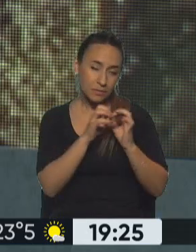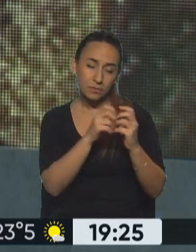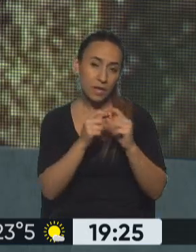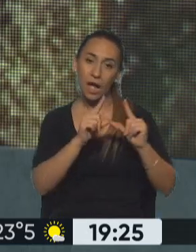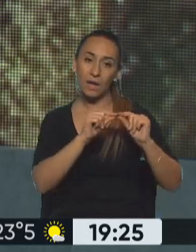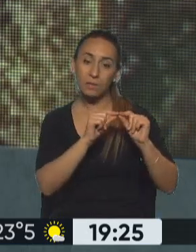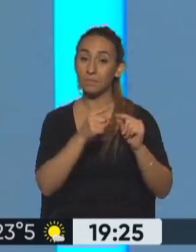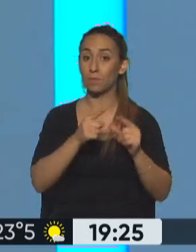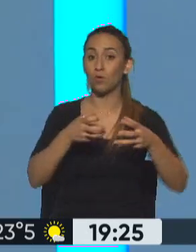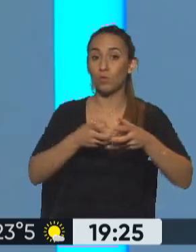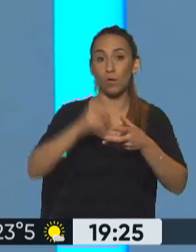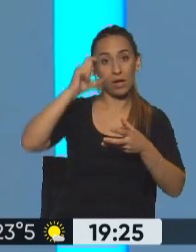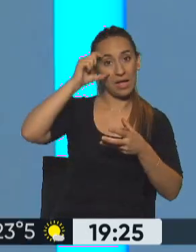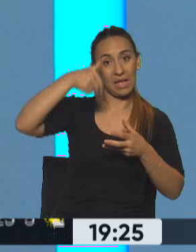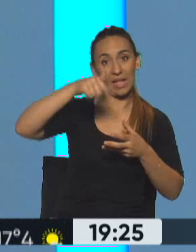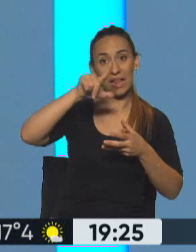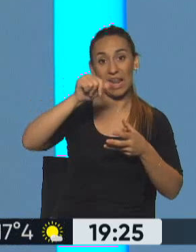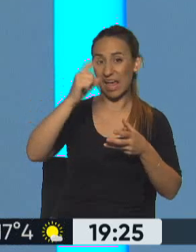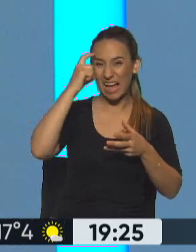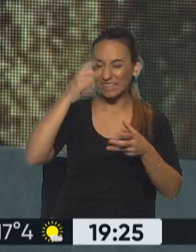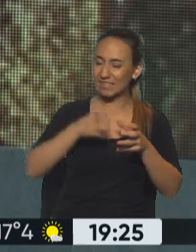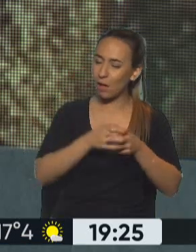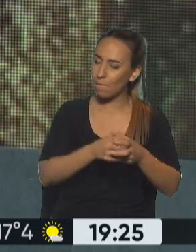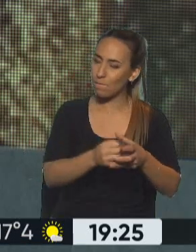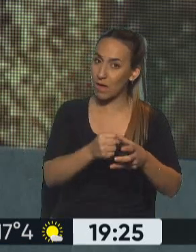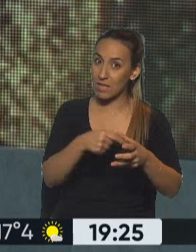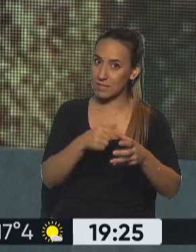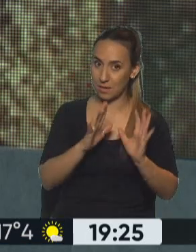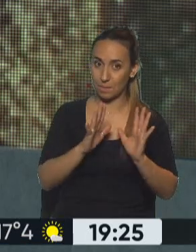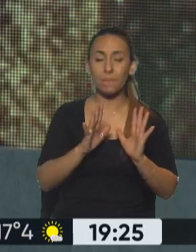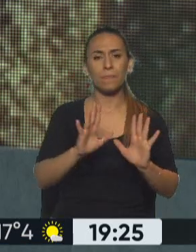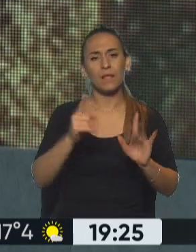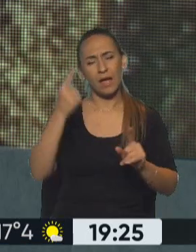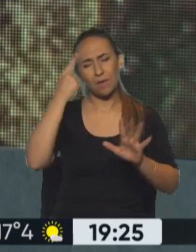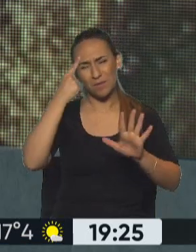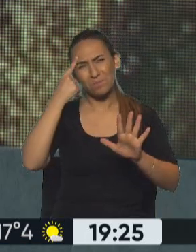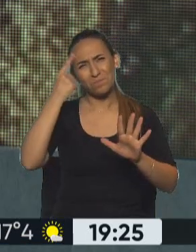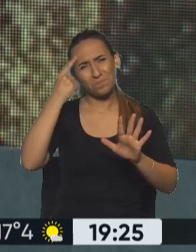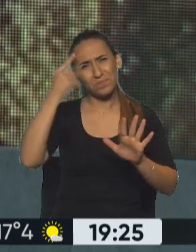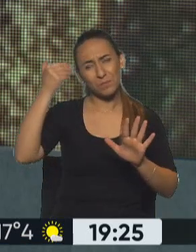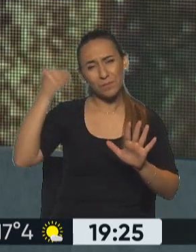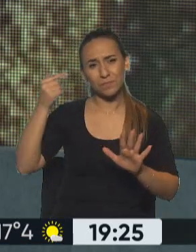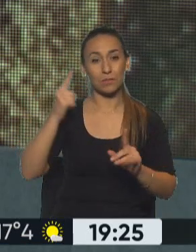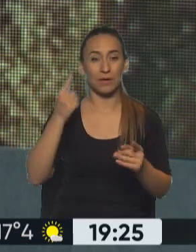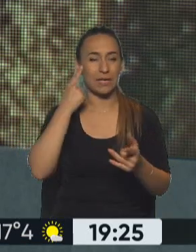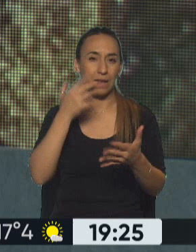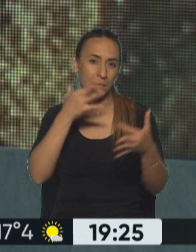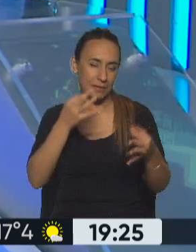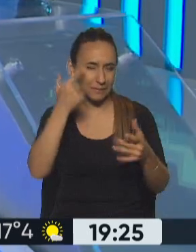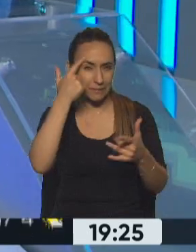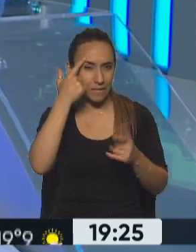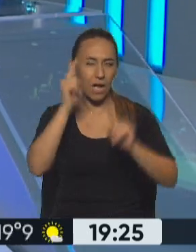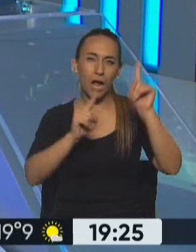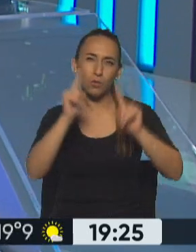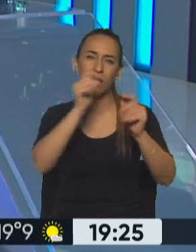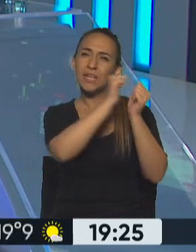eso en la mesa de enlace en estado puro digo el presidente para que yo haga un poco de memoria que estoy tratando de unir